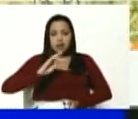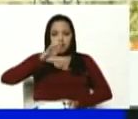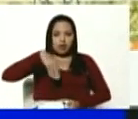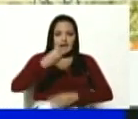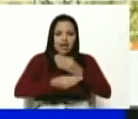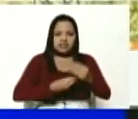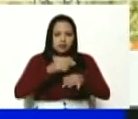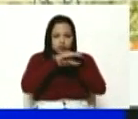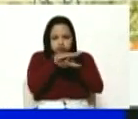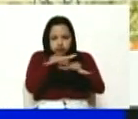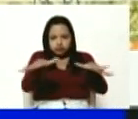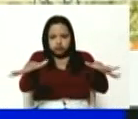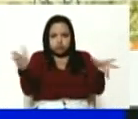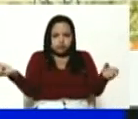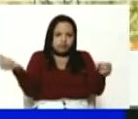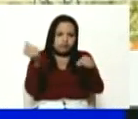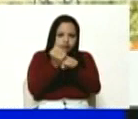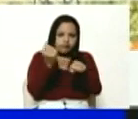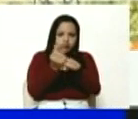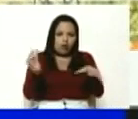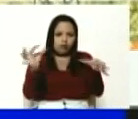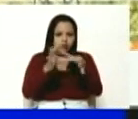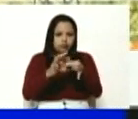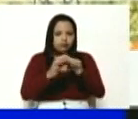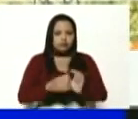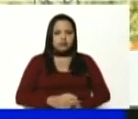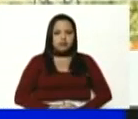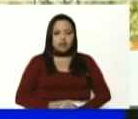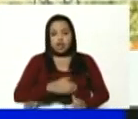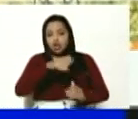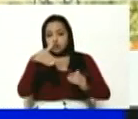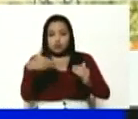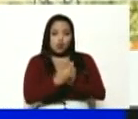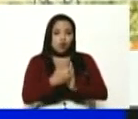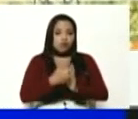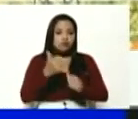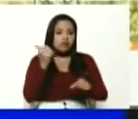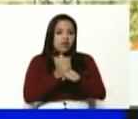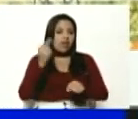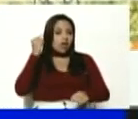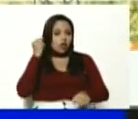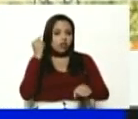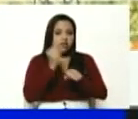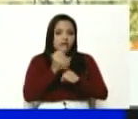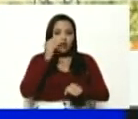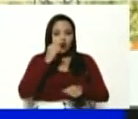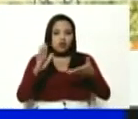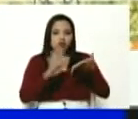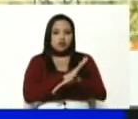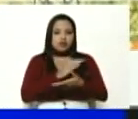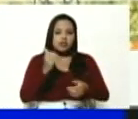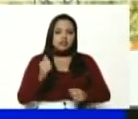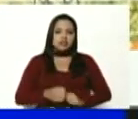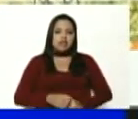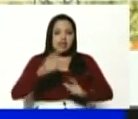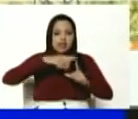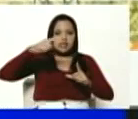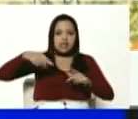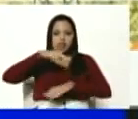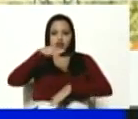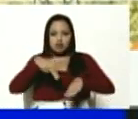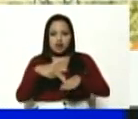tejido y todos los trabajadores y trabajadoras en la corporación eléctrica nacional se sumen